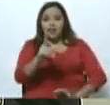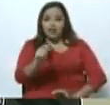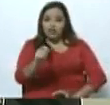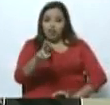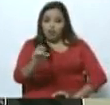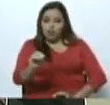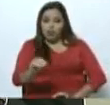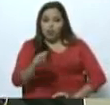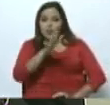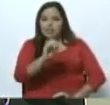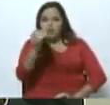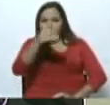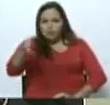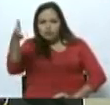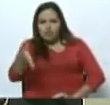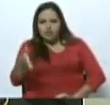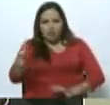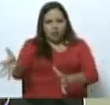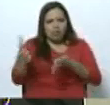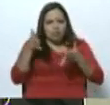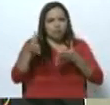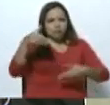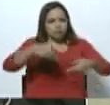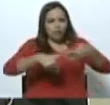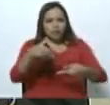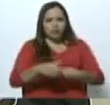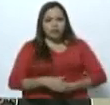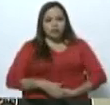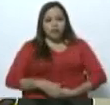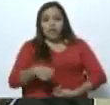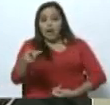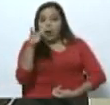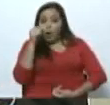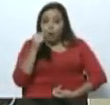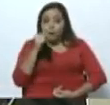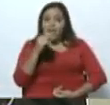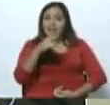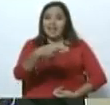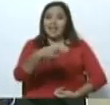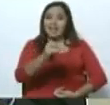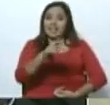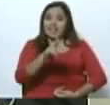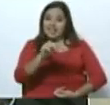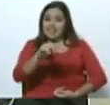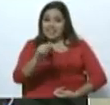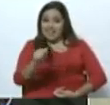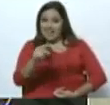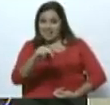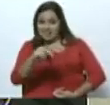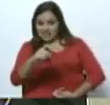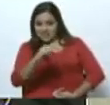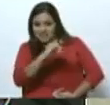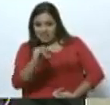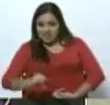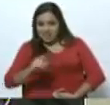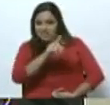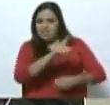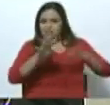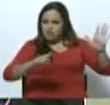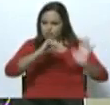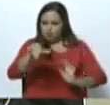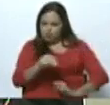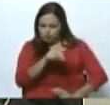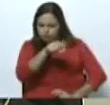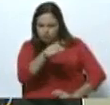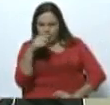y de resultar el ganador Rodolfo Hernández 19 de junio, esto como un posible escenario, ¿esto cree usted